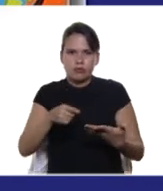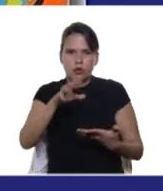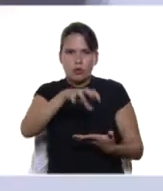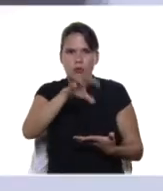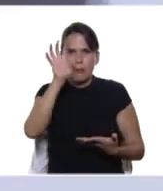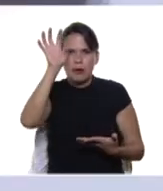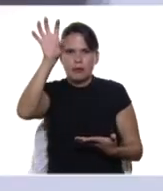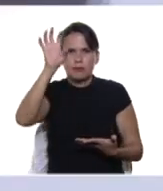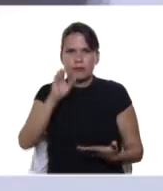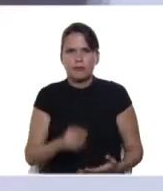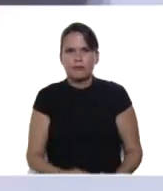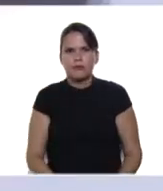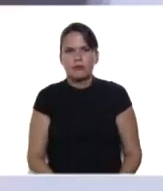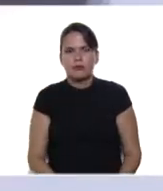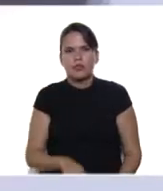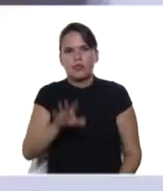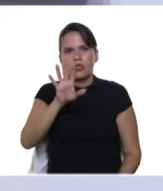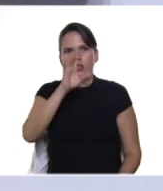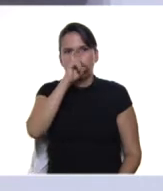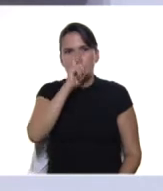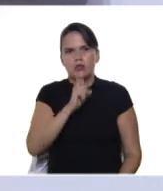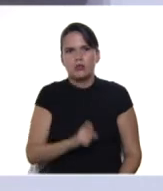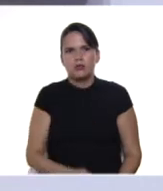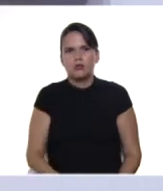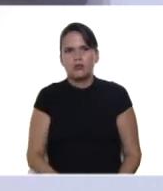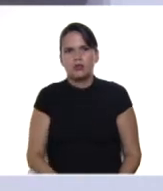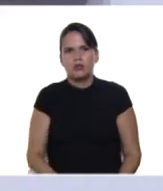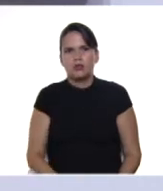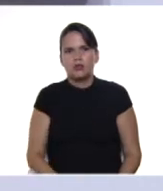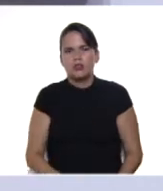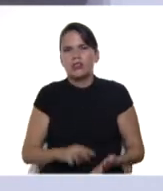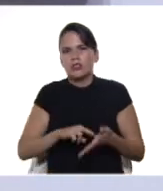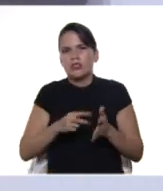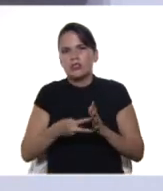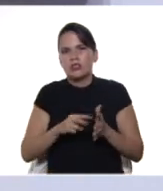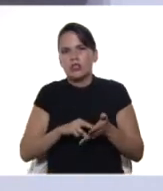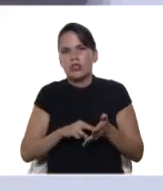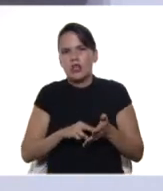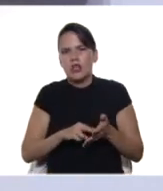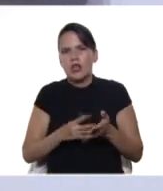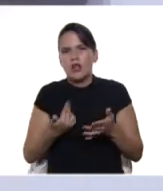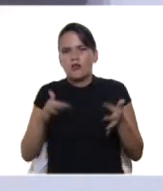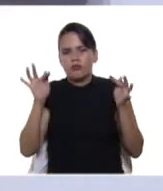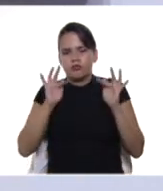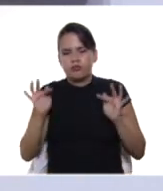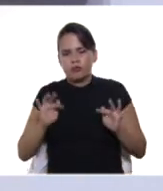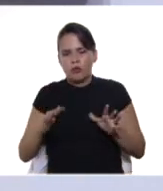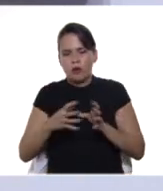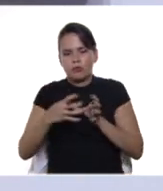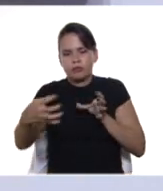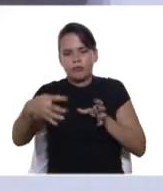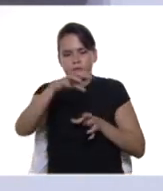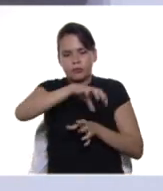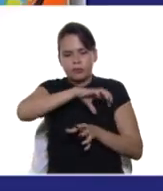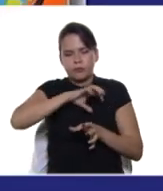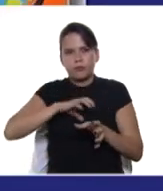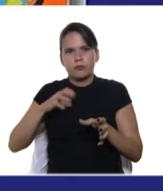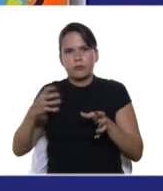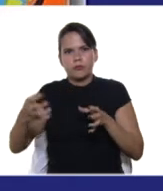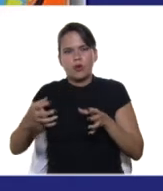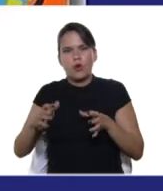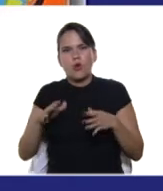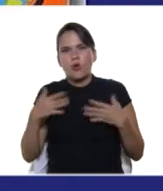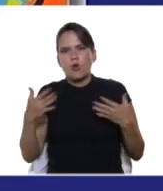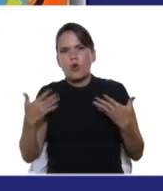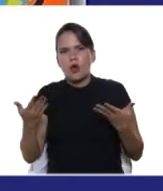de quinto año, defina poliedro, cómo se denominan los poliedros, cuáles son los